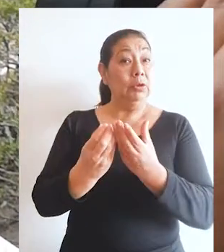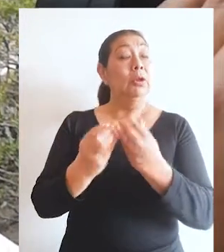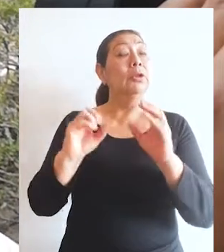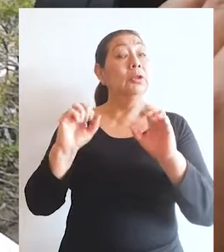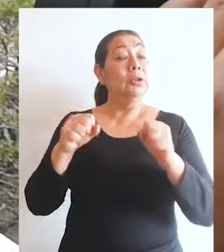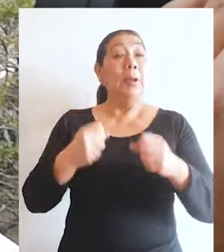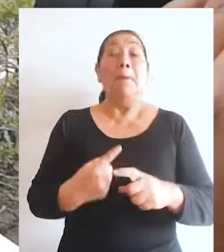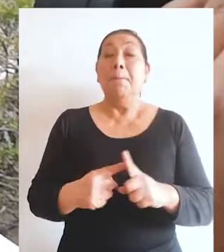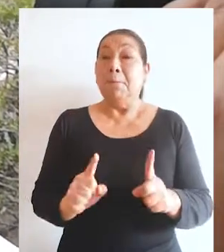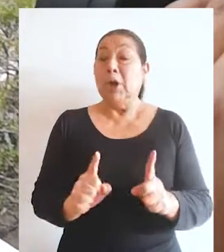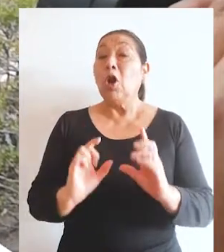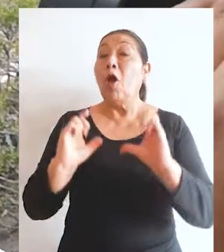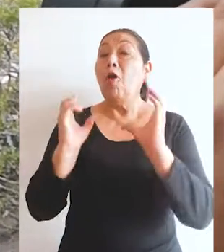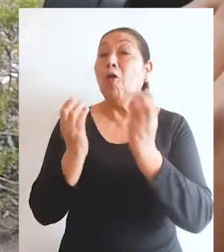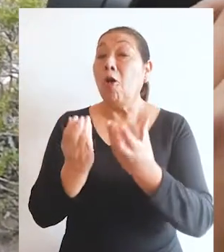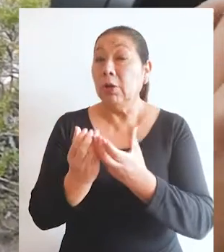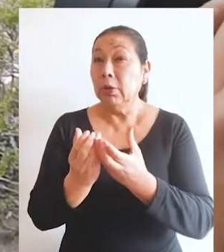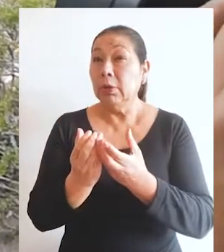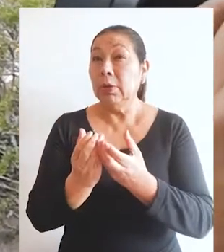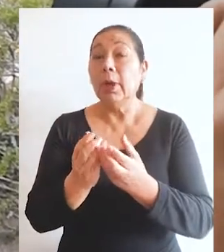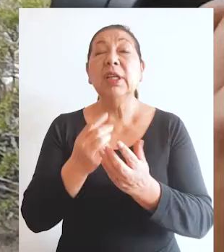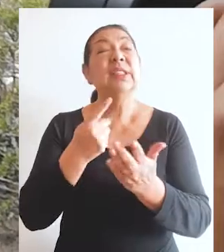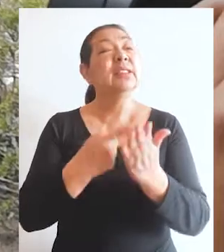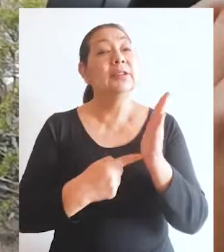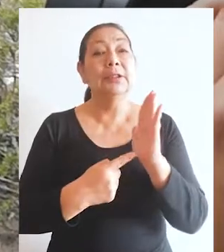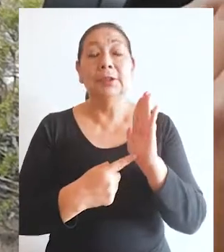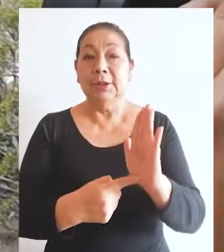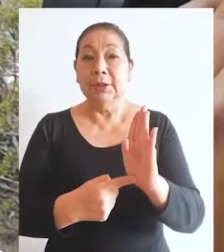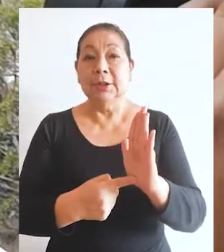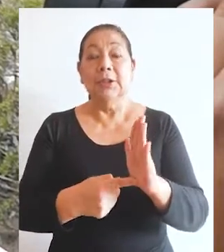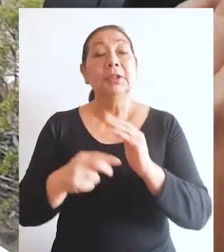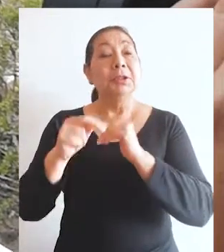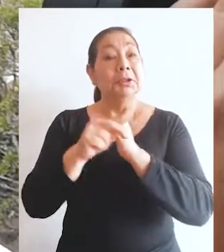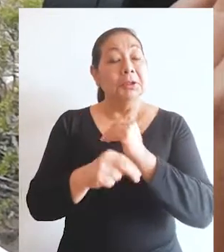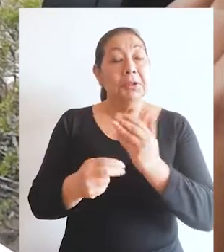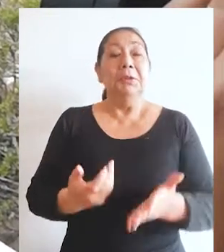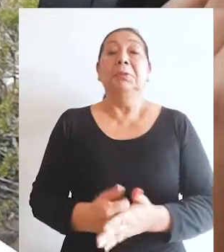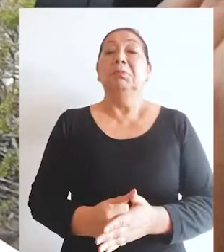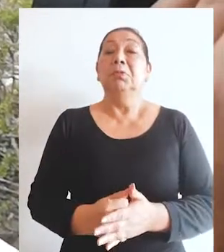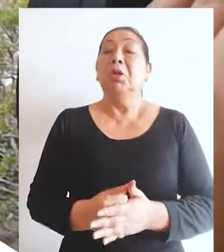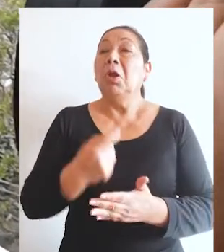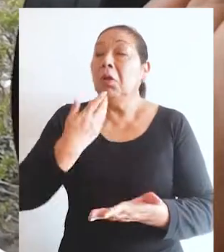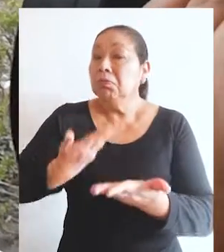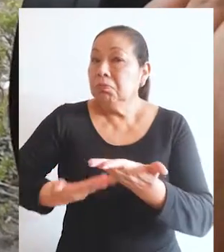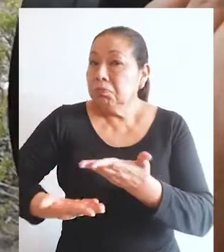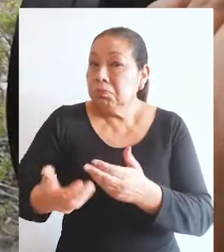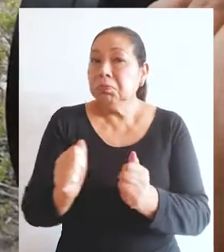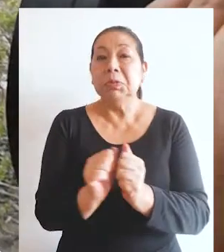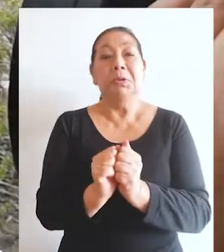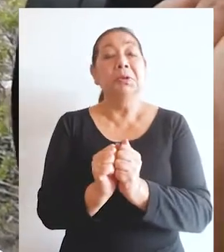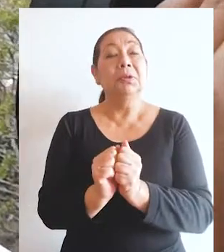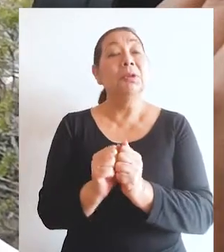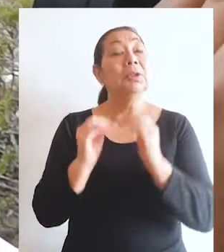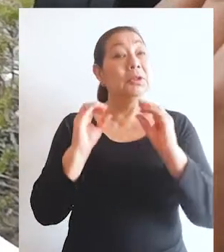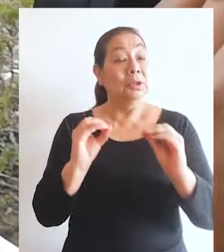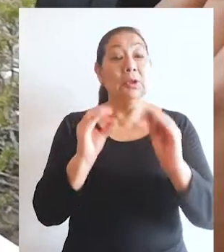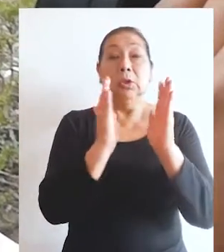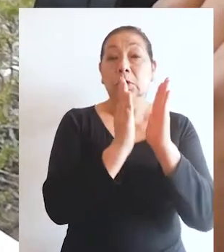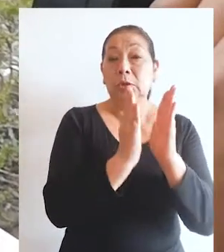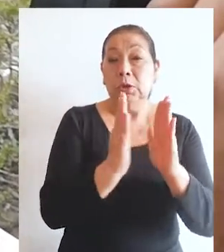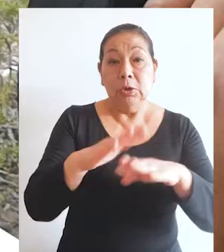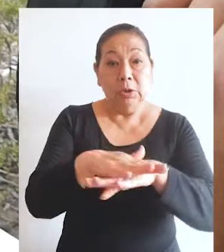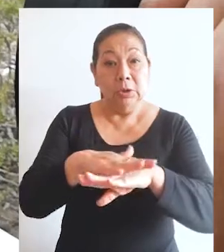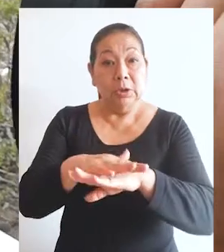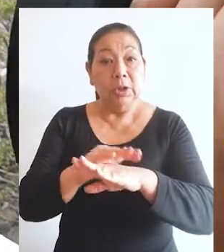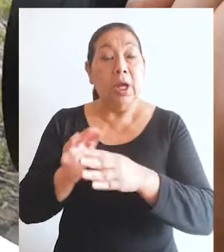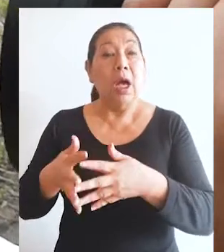República. Y el Congreso de la República representa a la nación, representa a los ciudadanos. En el marco de la Organización